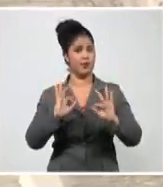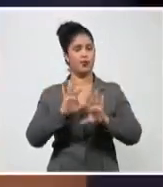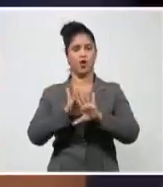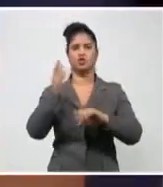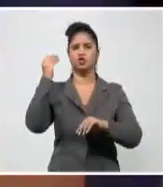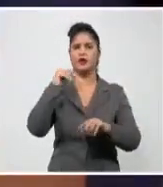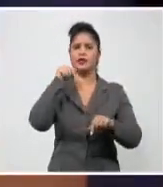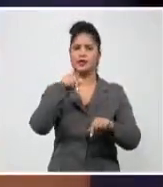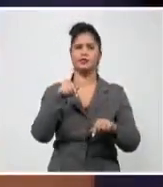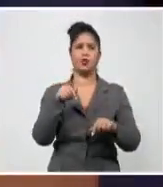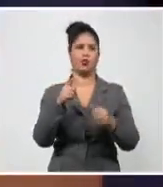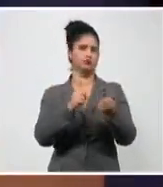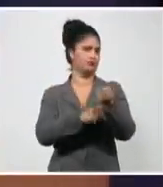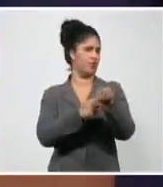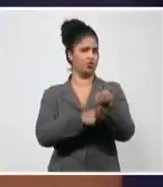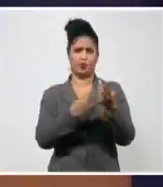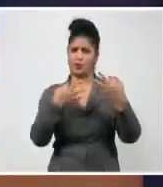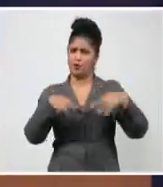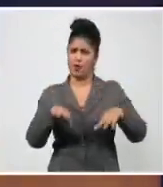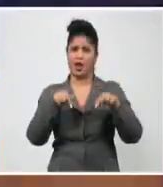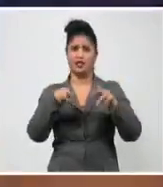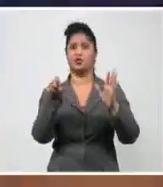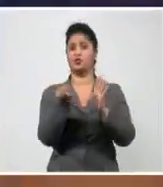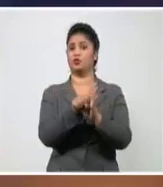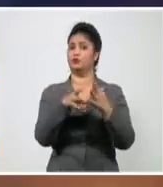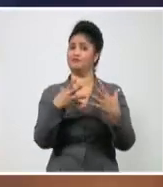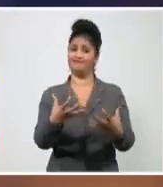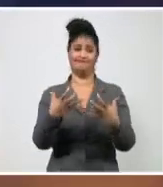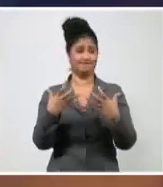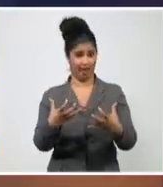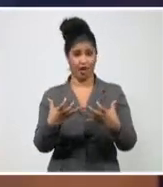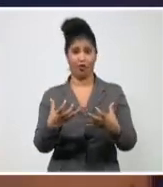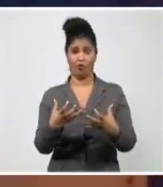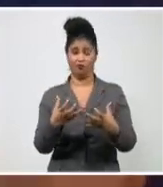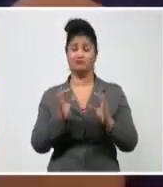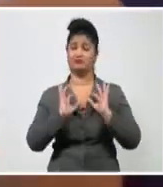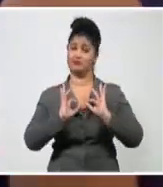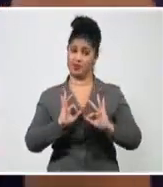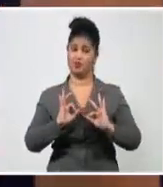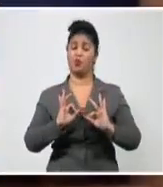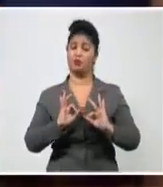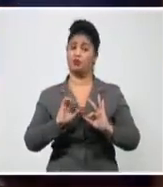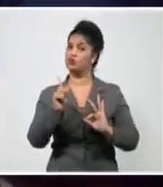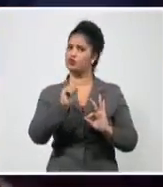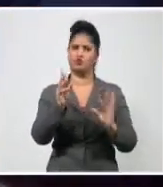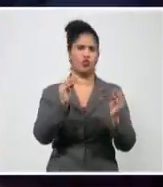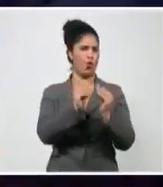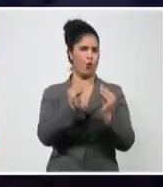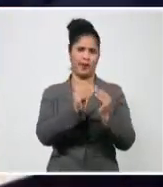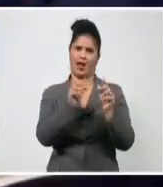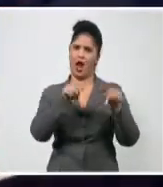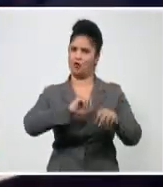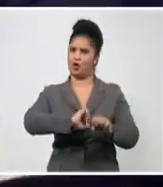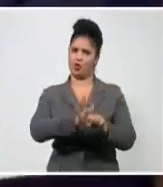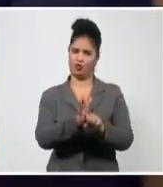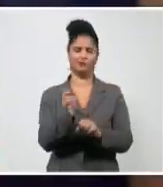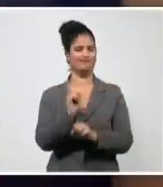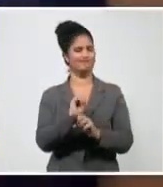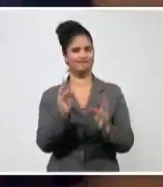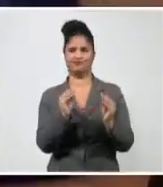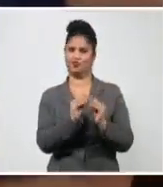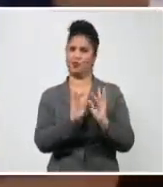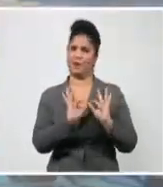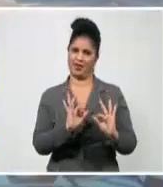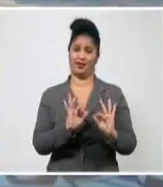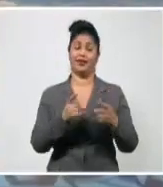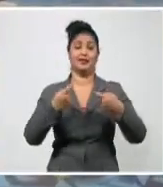naturaleza, convoca a una masiva participación popular incompatible con las medidas sanitarias orientadas para enfrentar con éxito